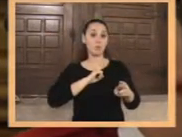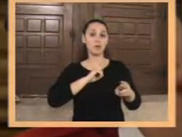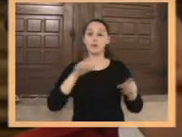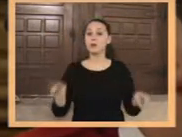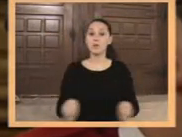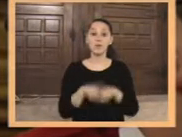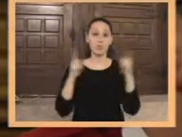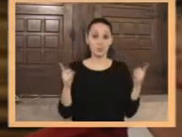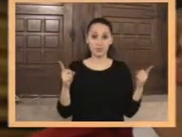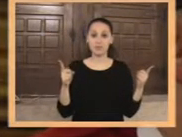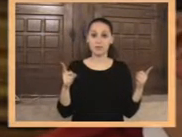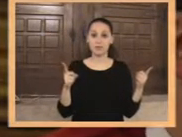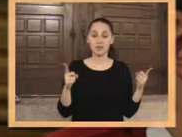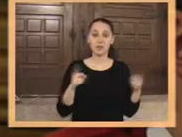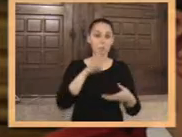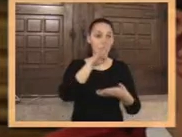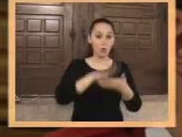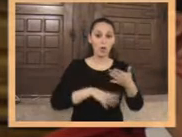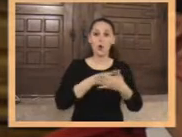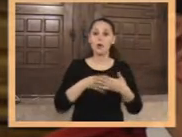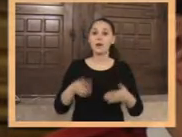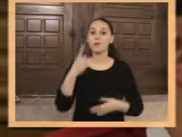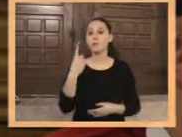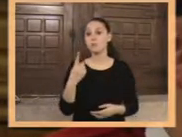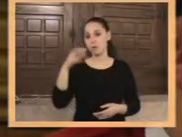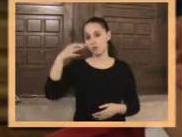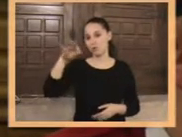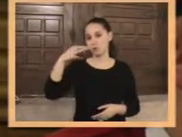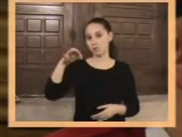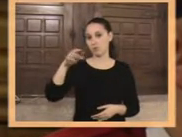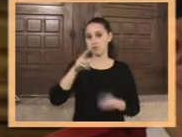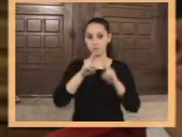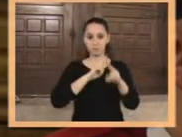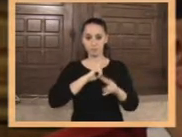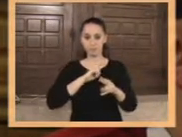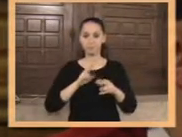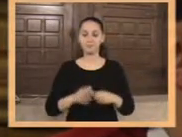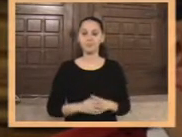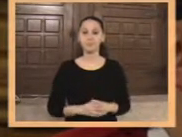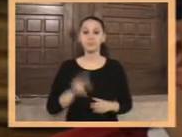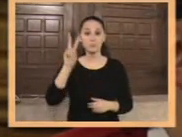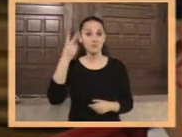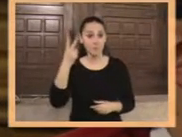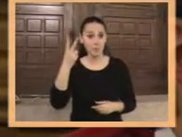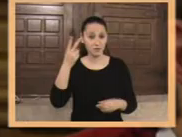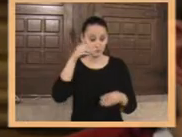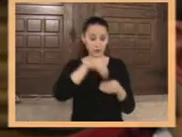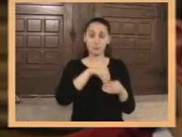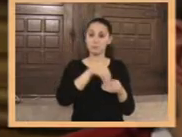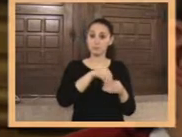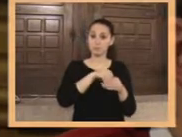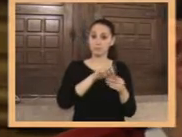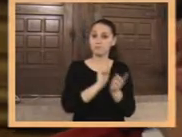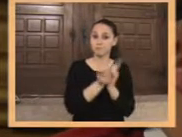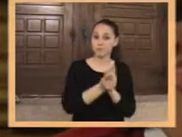empezaba sus actos de venta. Y por otra parte, hay la segunda modificación que se incluye como